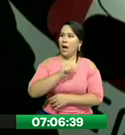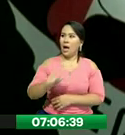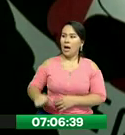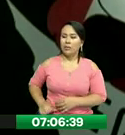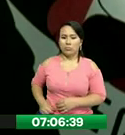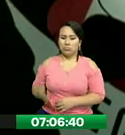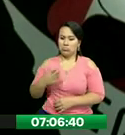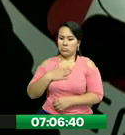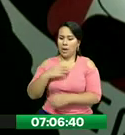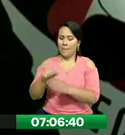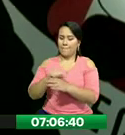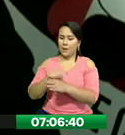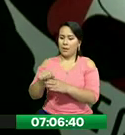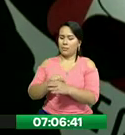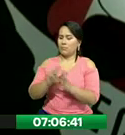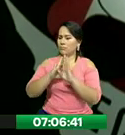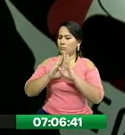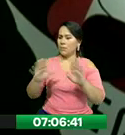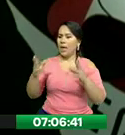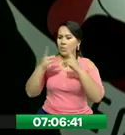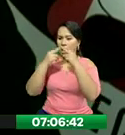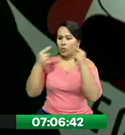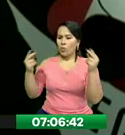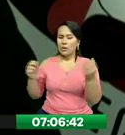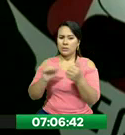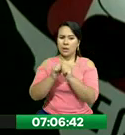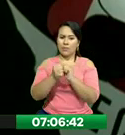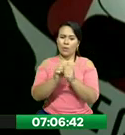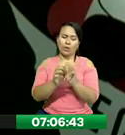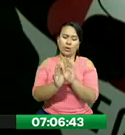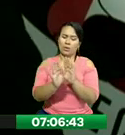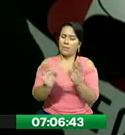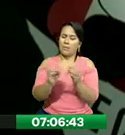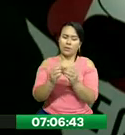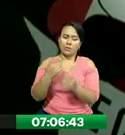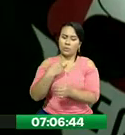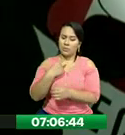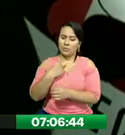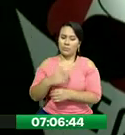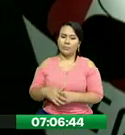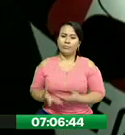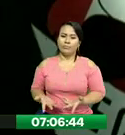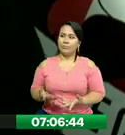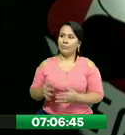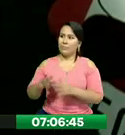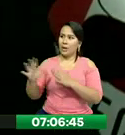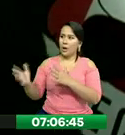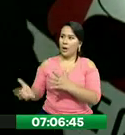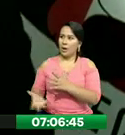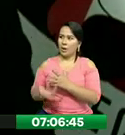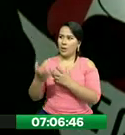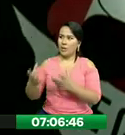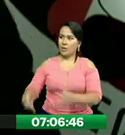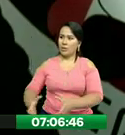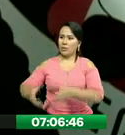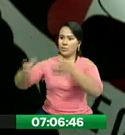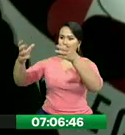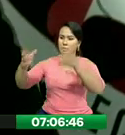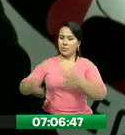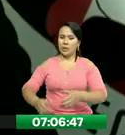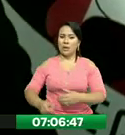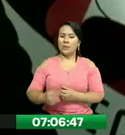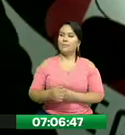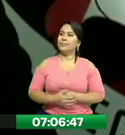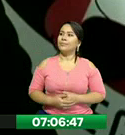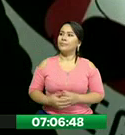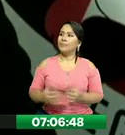hacer por la propia naturaleza del deporte, ¿no? O sea, como que tiene que agarrarte para poder ayudarte en los ejercicios. El